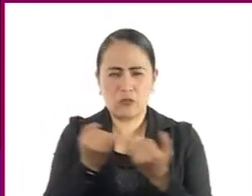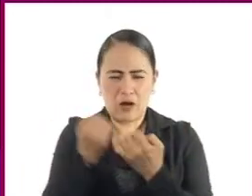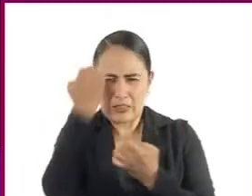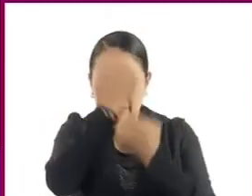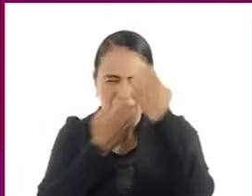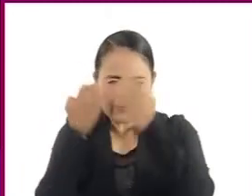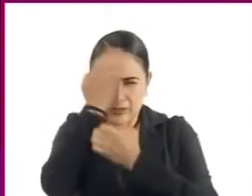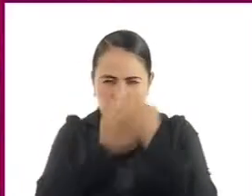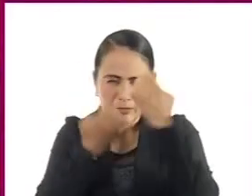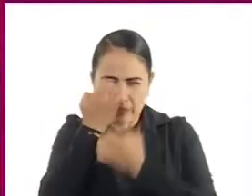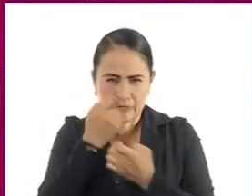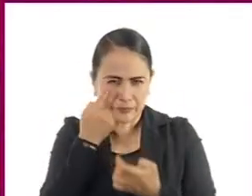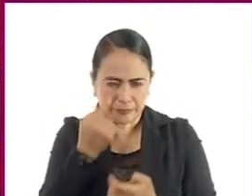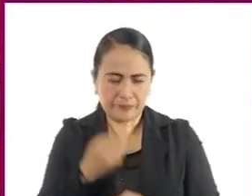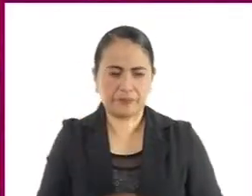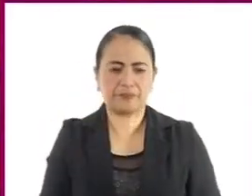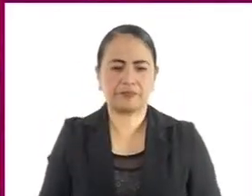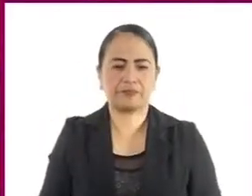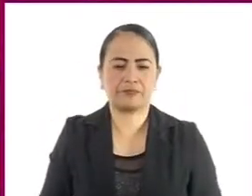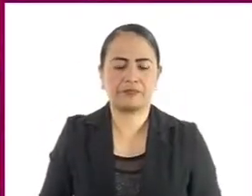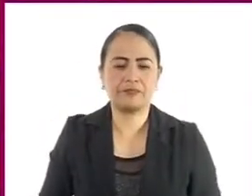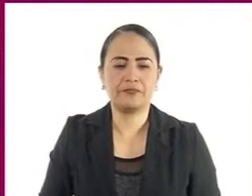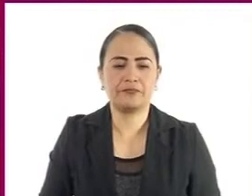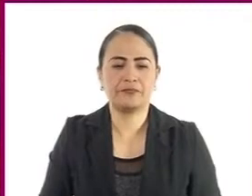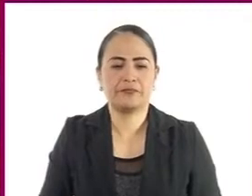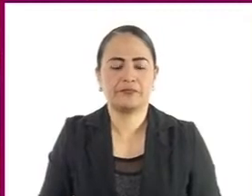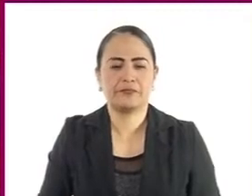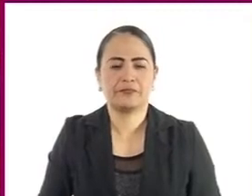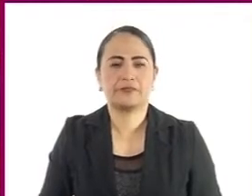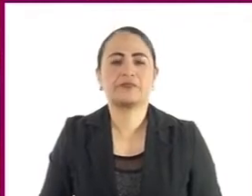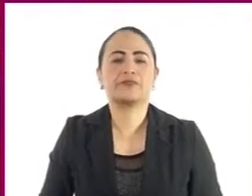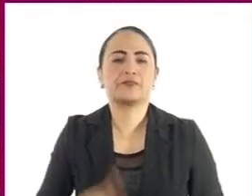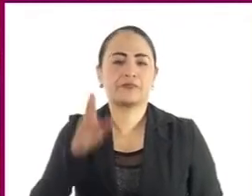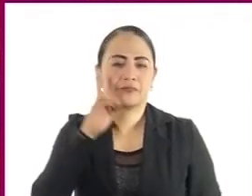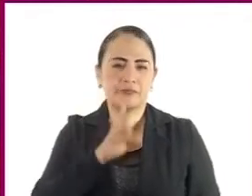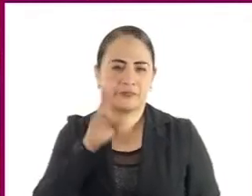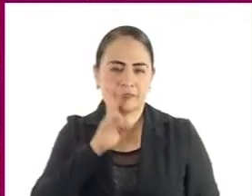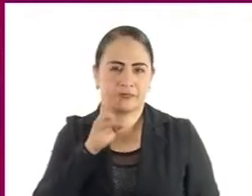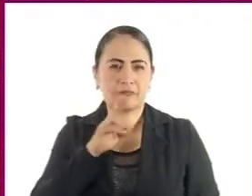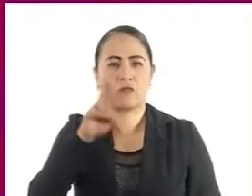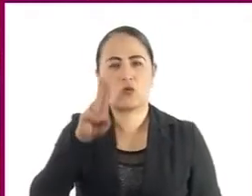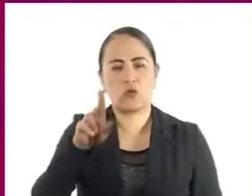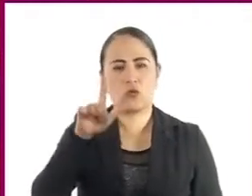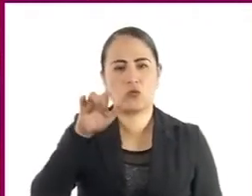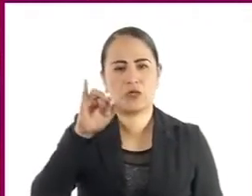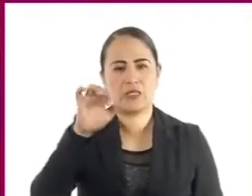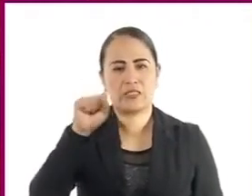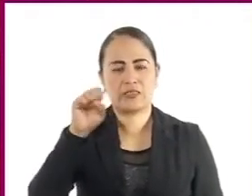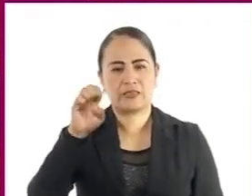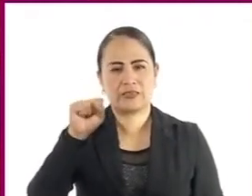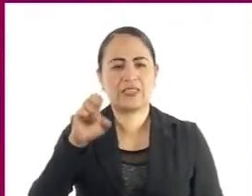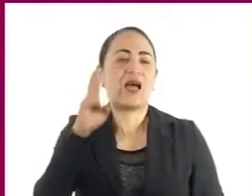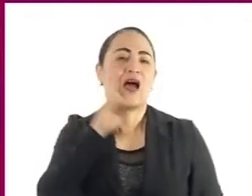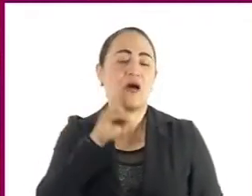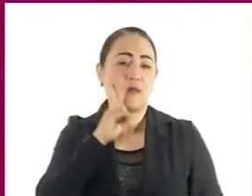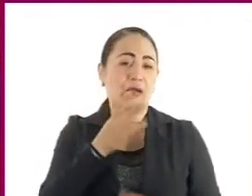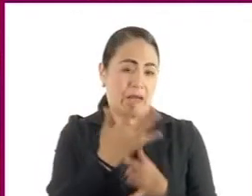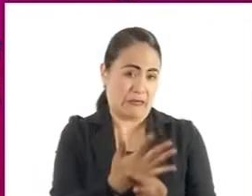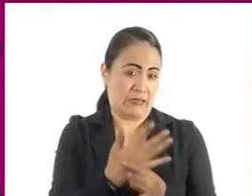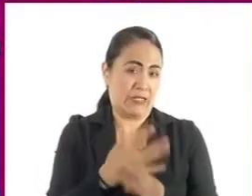análisis. A partir de lo anterior, veamos cómo va Ulises en su proceso de seleccionar la